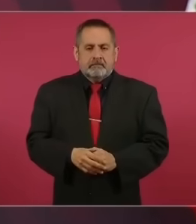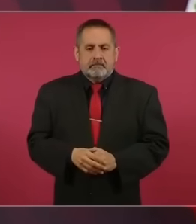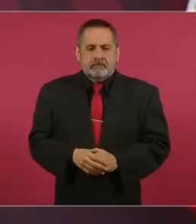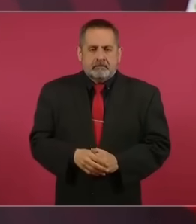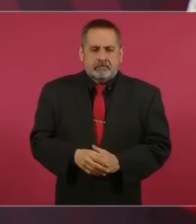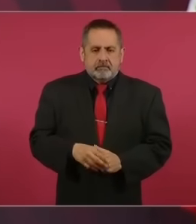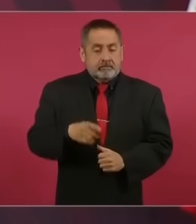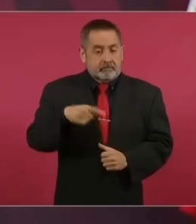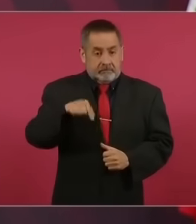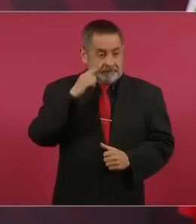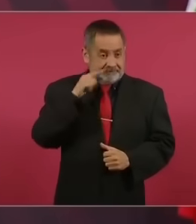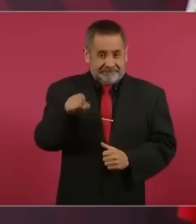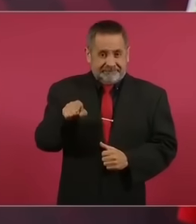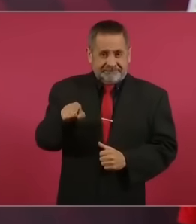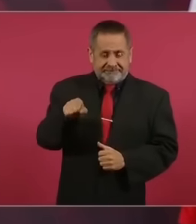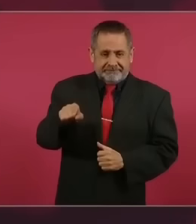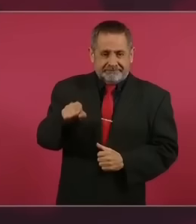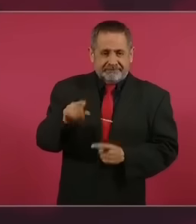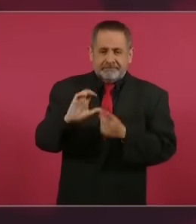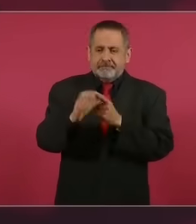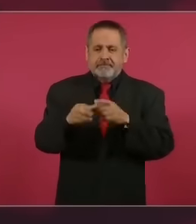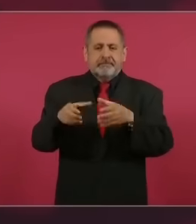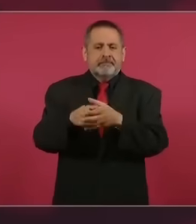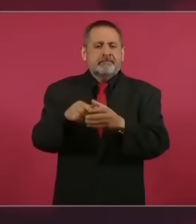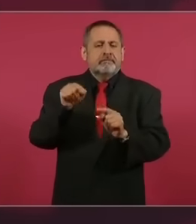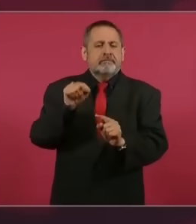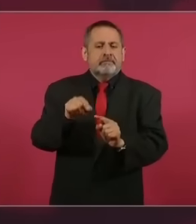interviene la Comisión de